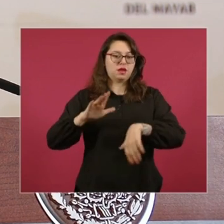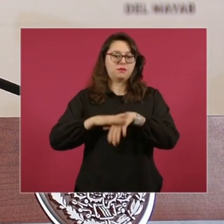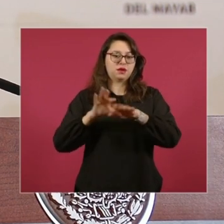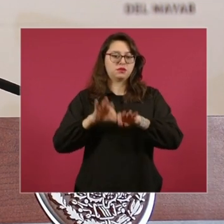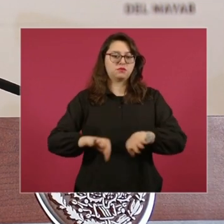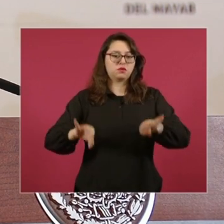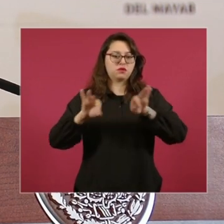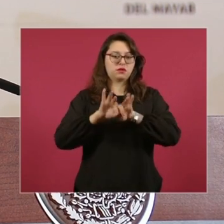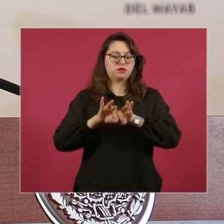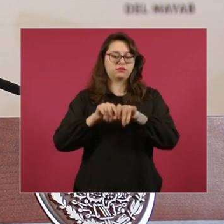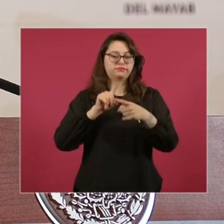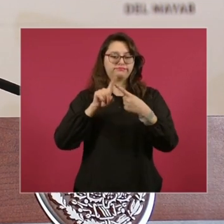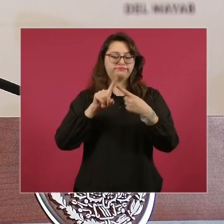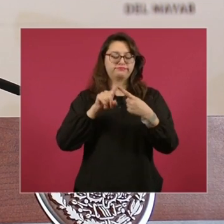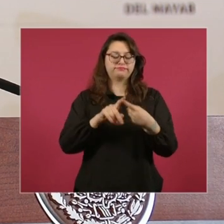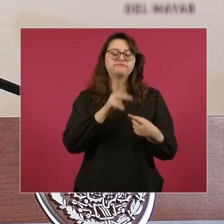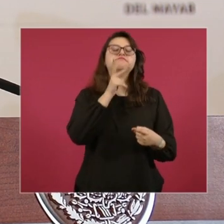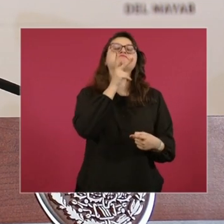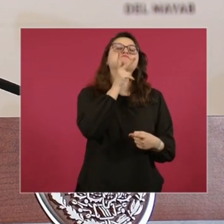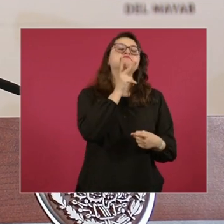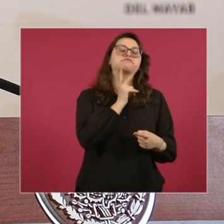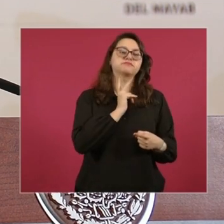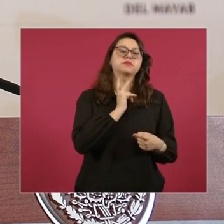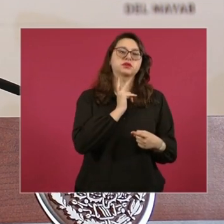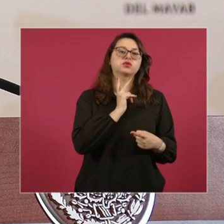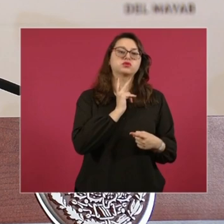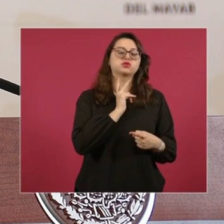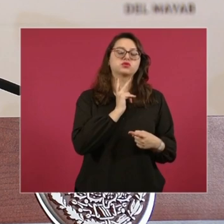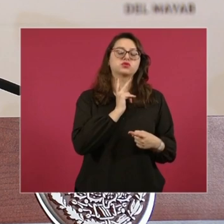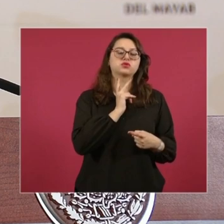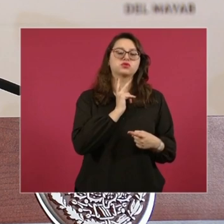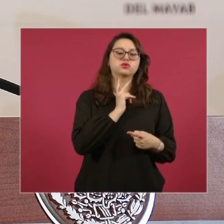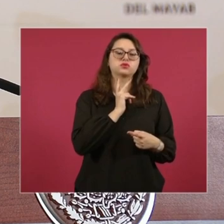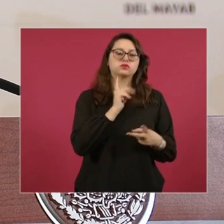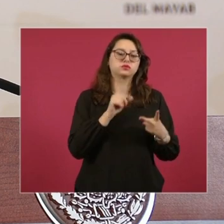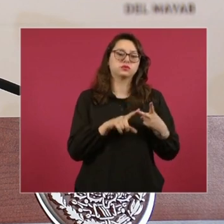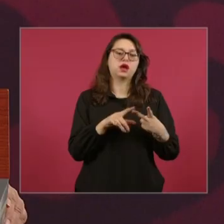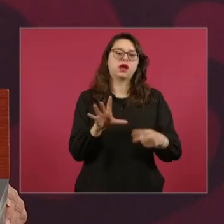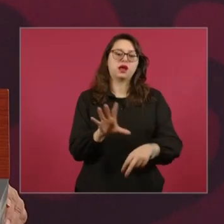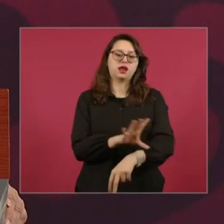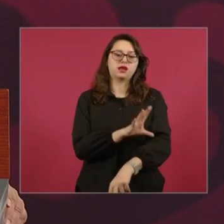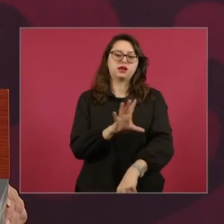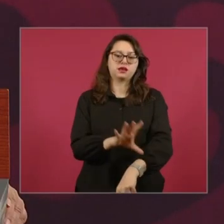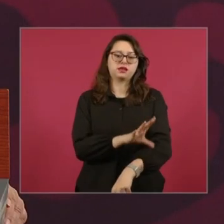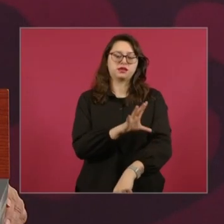petrolera. En primer lugar, se están llevando a cabo